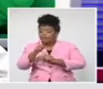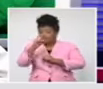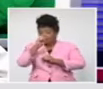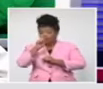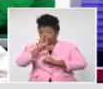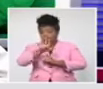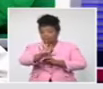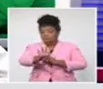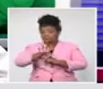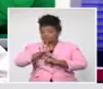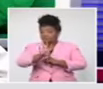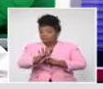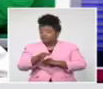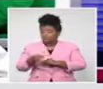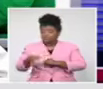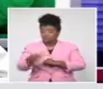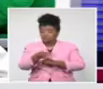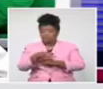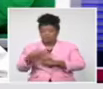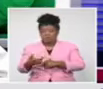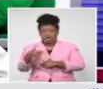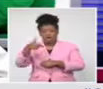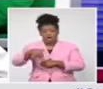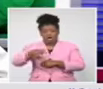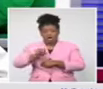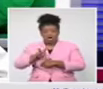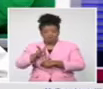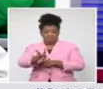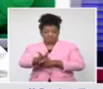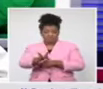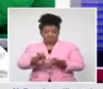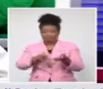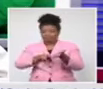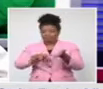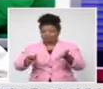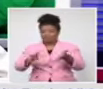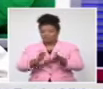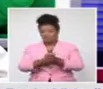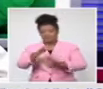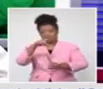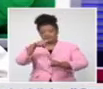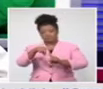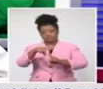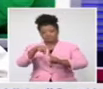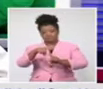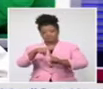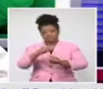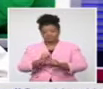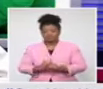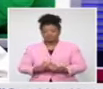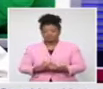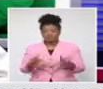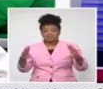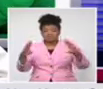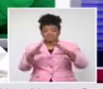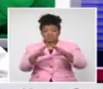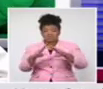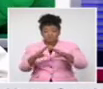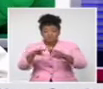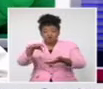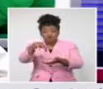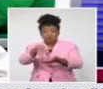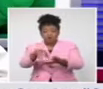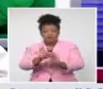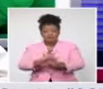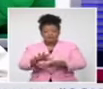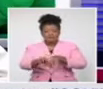del municipio Jovellanos, en la provincia de Matanzas, que vivía en una zona donde ya se habían